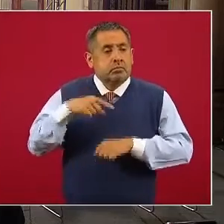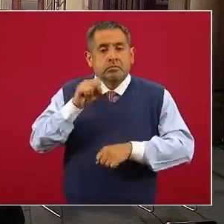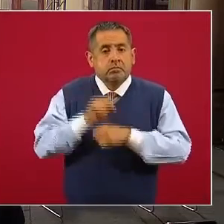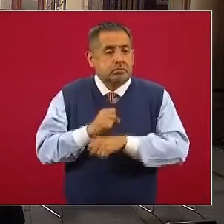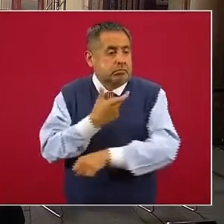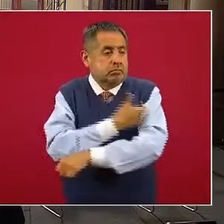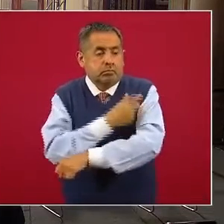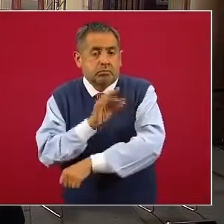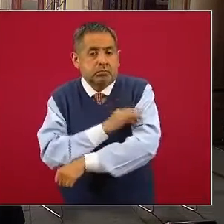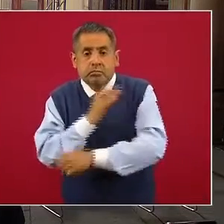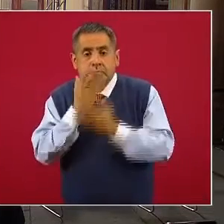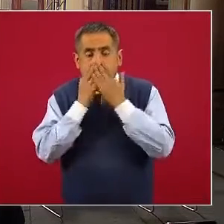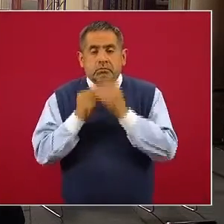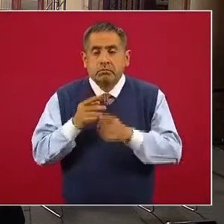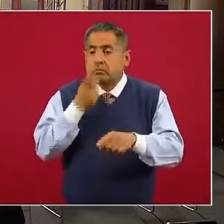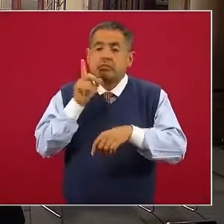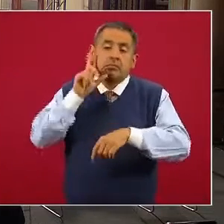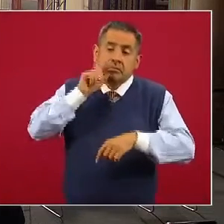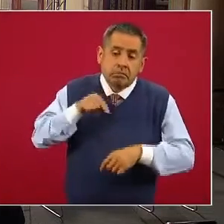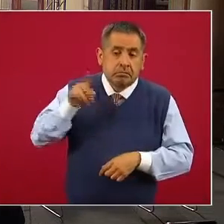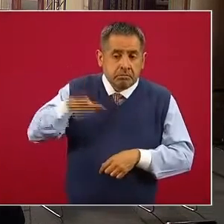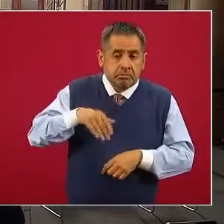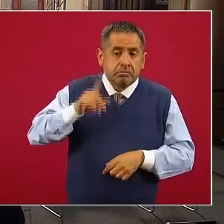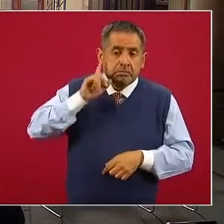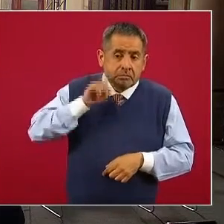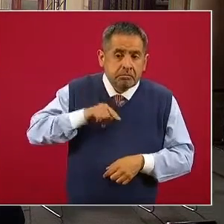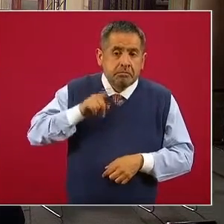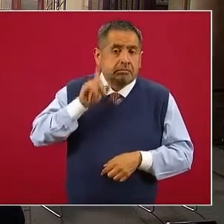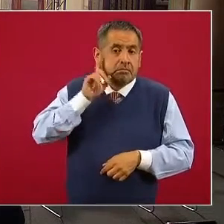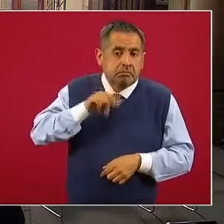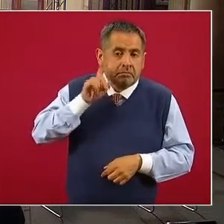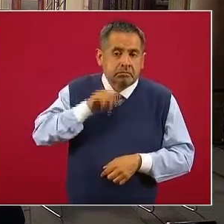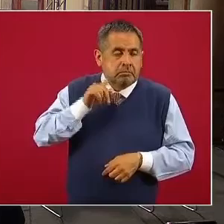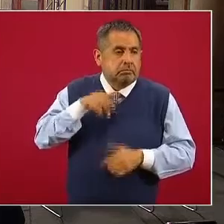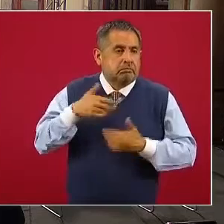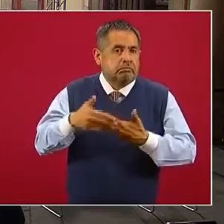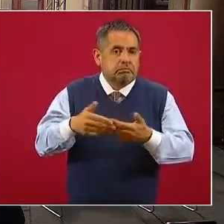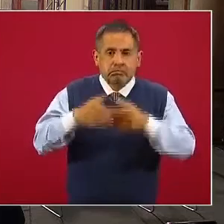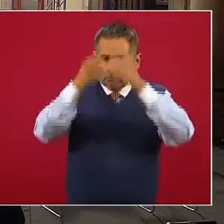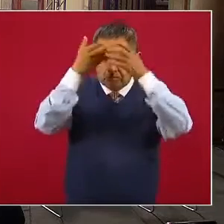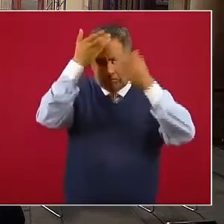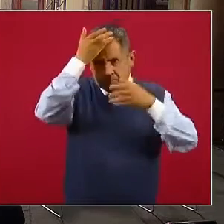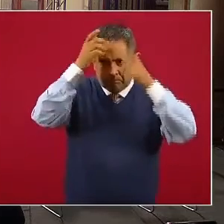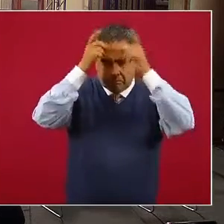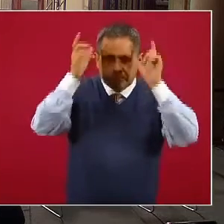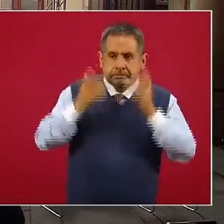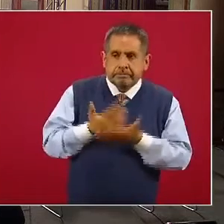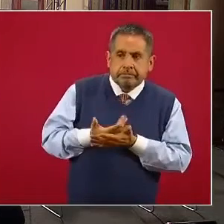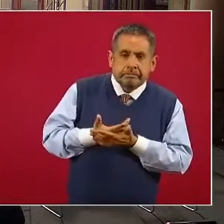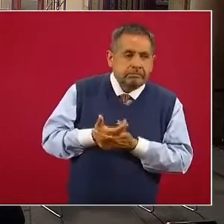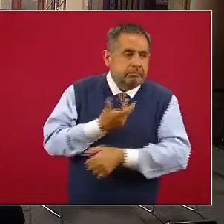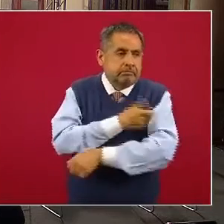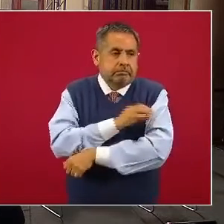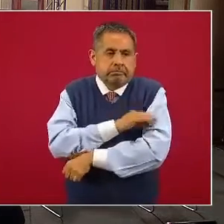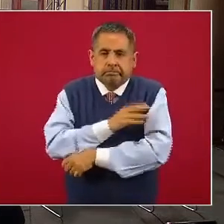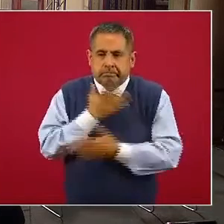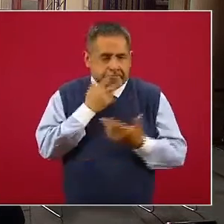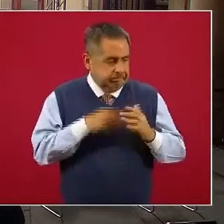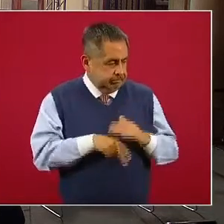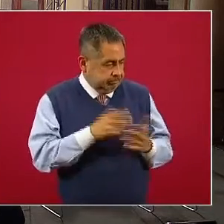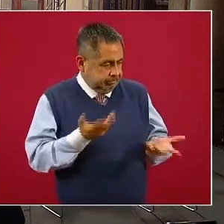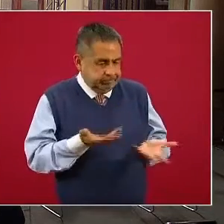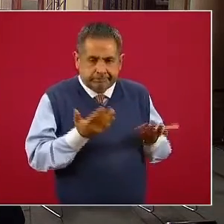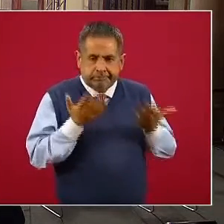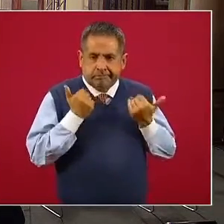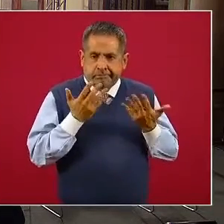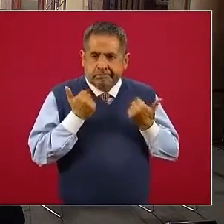sea, a la gente le dicen, ven mañana, o sea, hasta está la enfermera en la puerta pues para poderlos vacunar, pero no tiene vacunas.